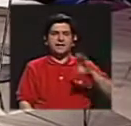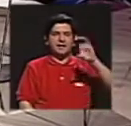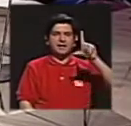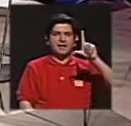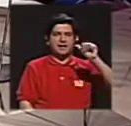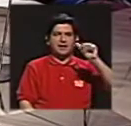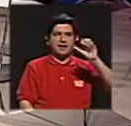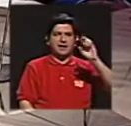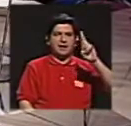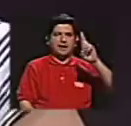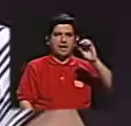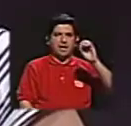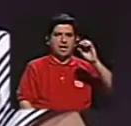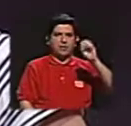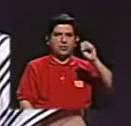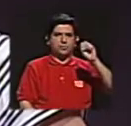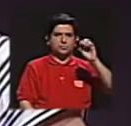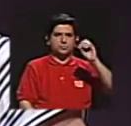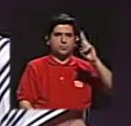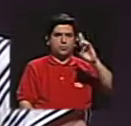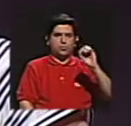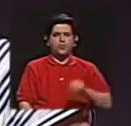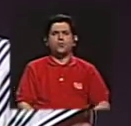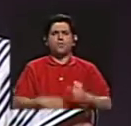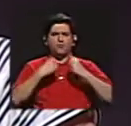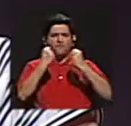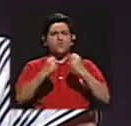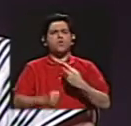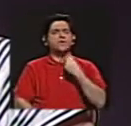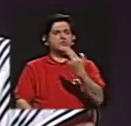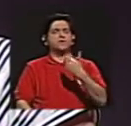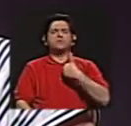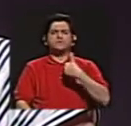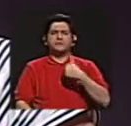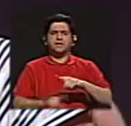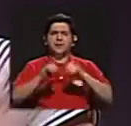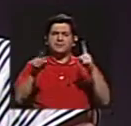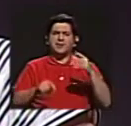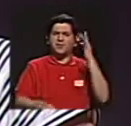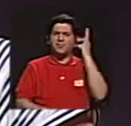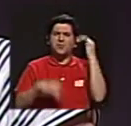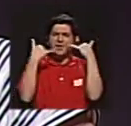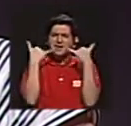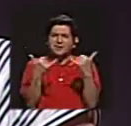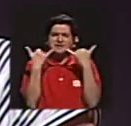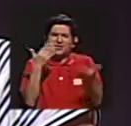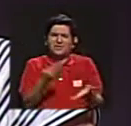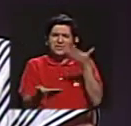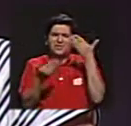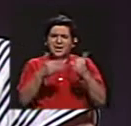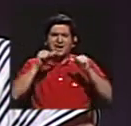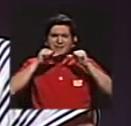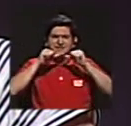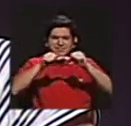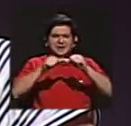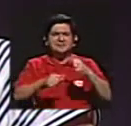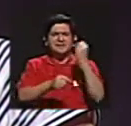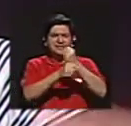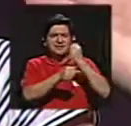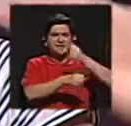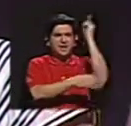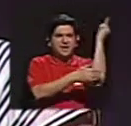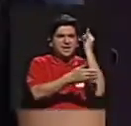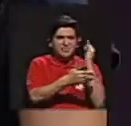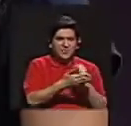tuvo una voz muy fuerte, ¿verdad? ¿Por qué crees que las mujeres hoy en día tenemos y debemos casi que seguir haciendo arte